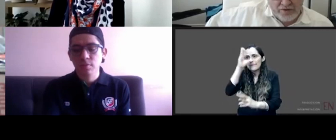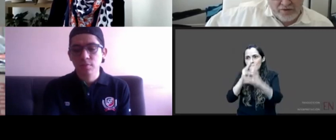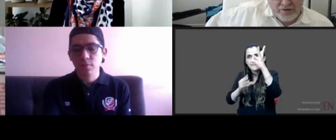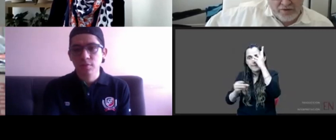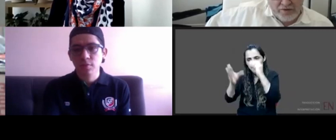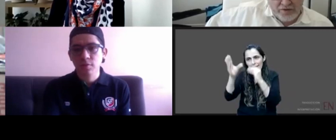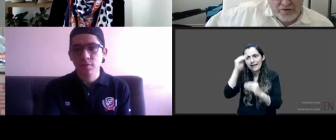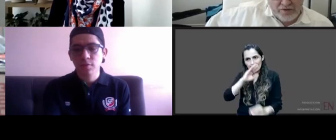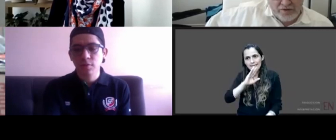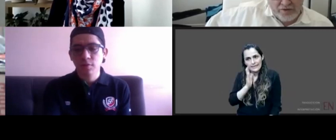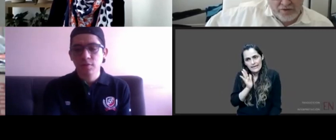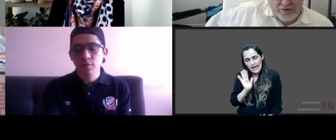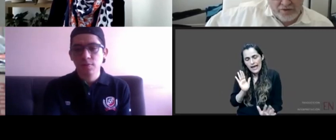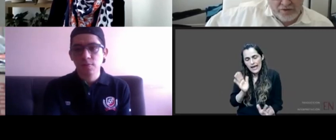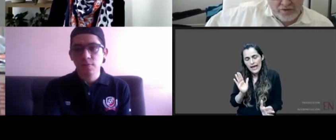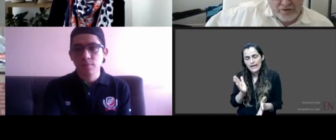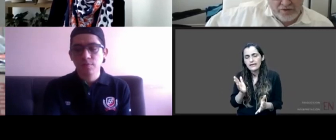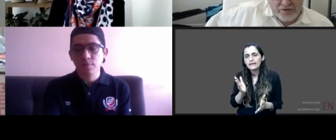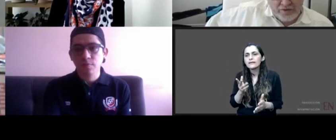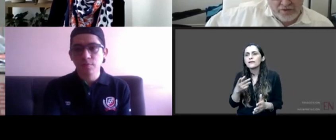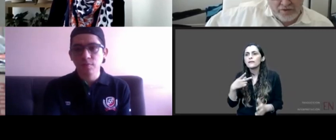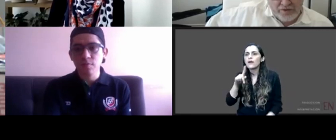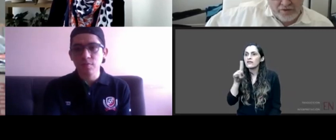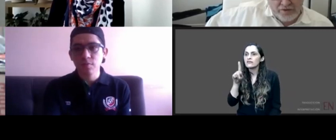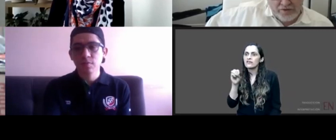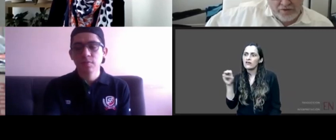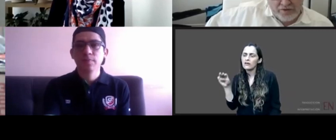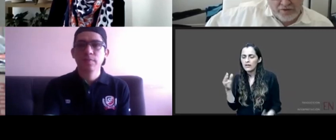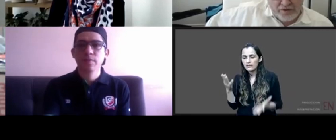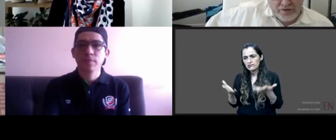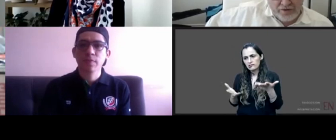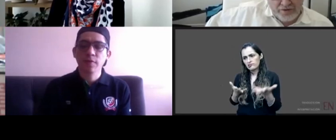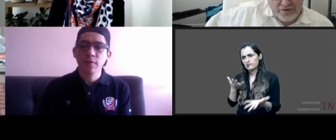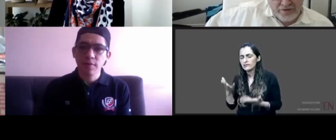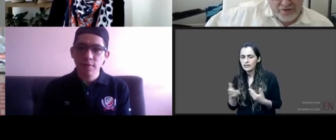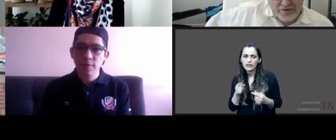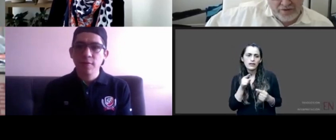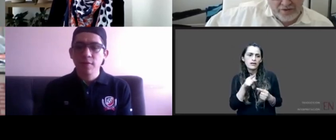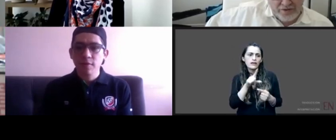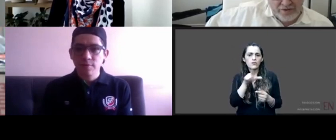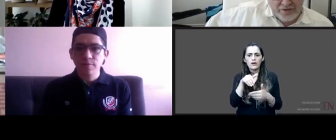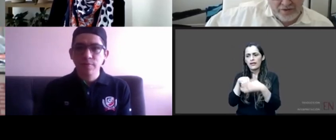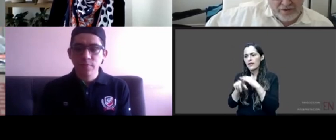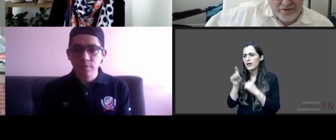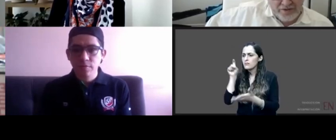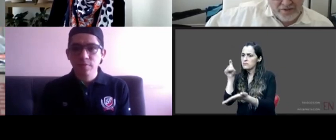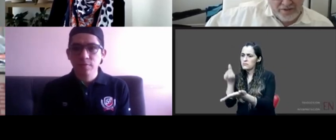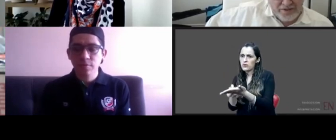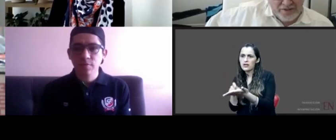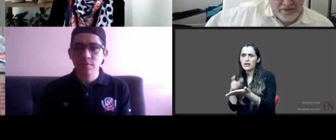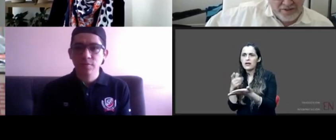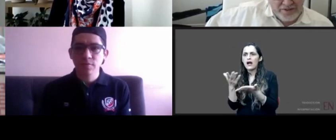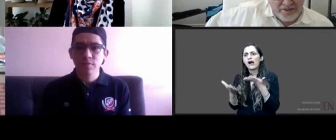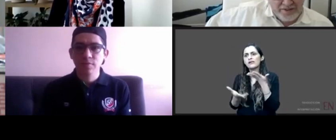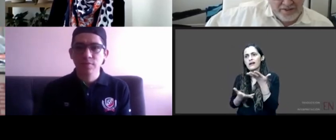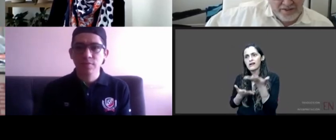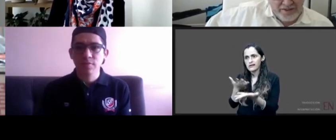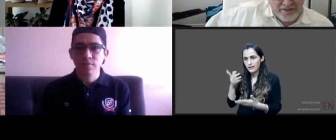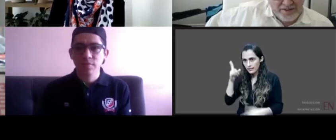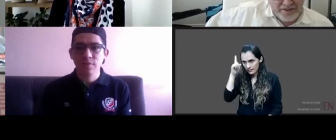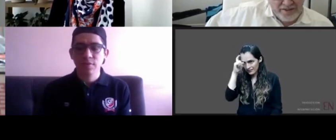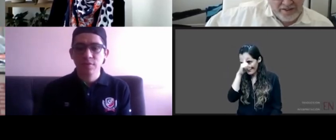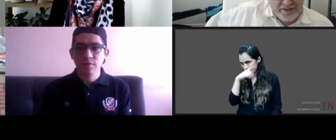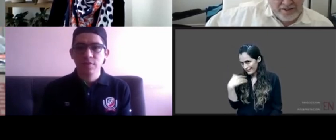por ejemplo, que el Zoom, que no sé qué, tienes que entrar, púchale aquí, se me hace difícil,